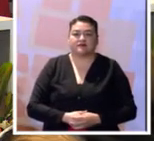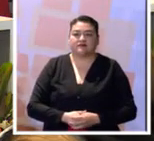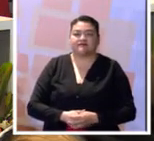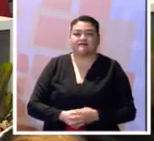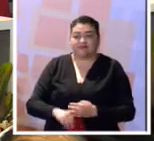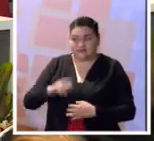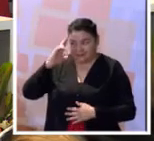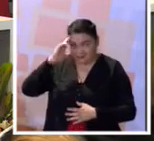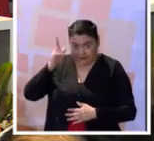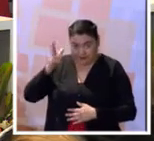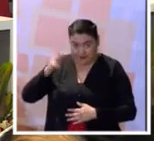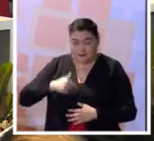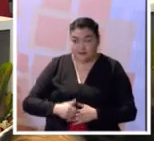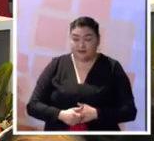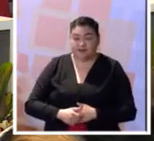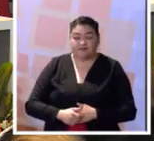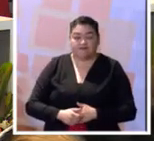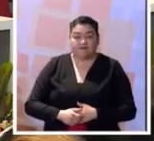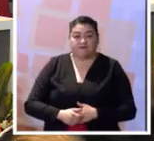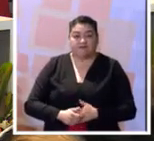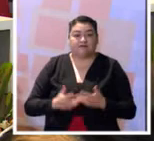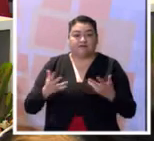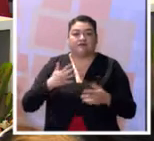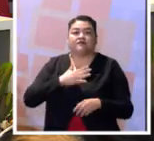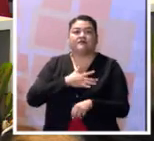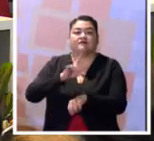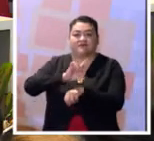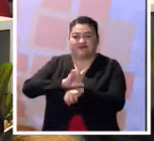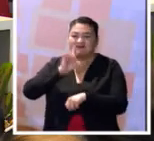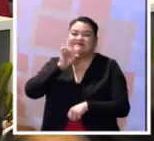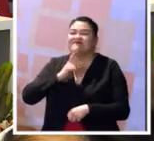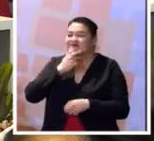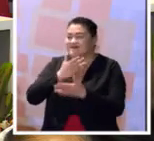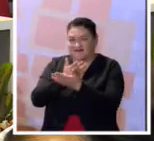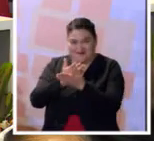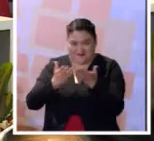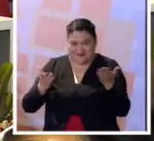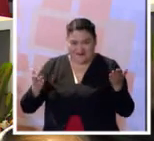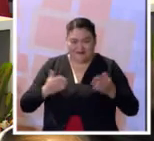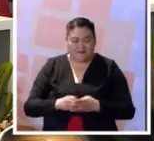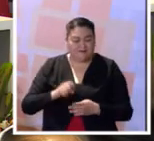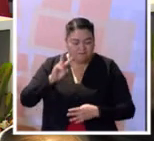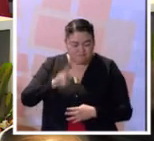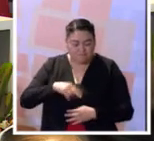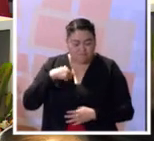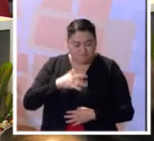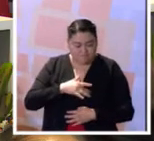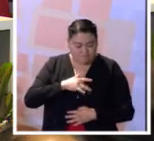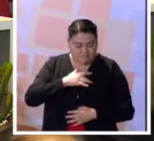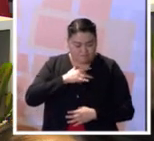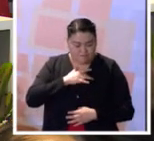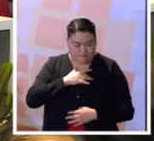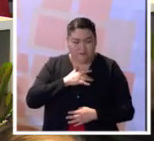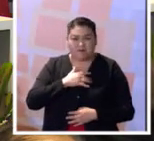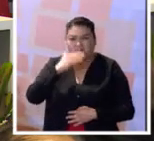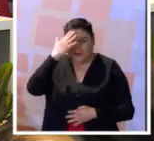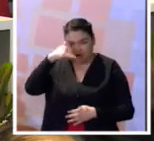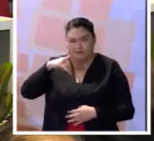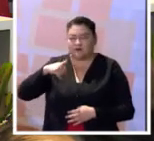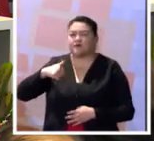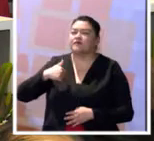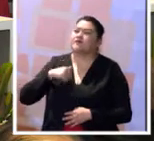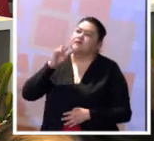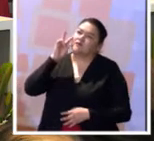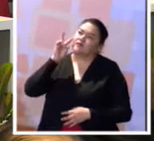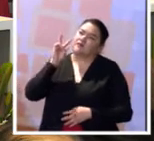Hola, sí. Buenos días a todos y todas. Justamente cuando escuchaba